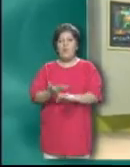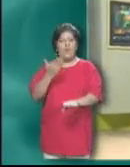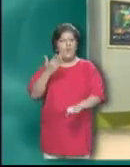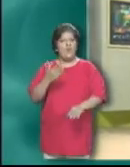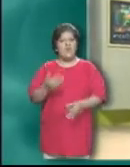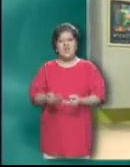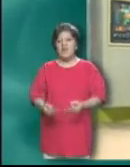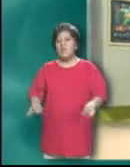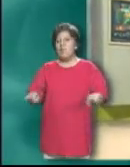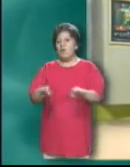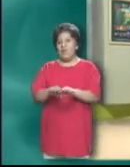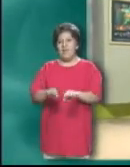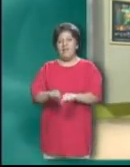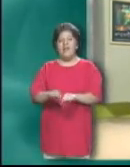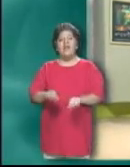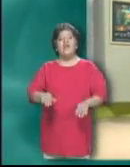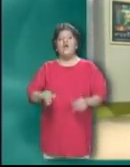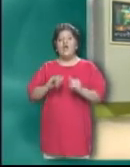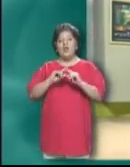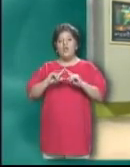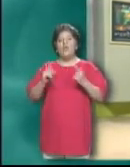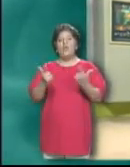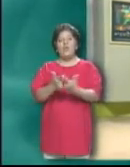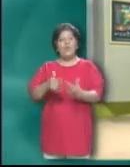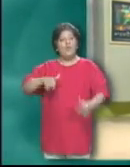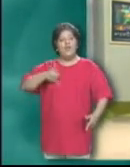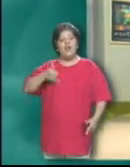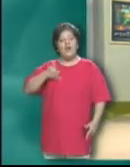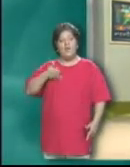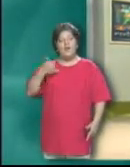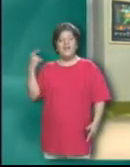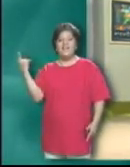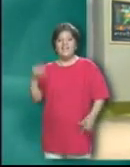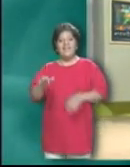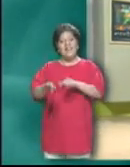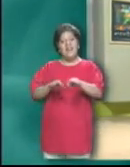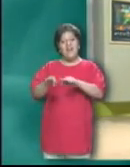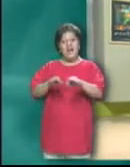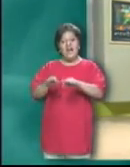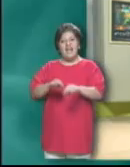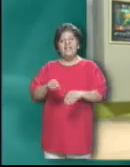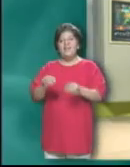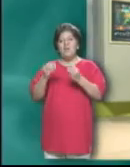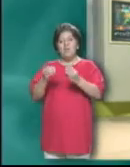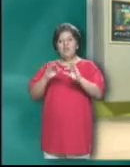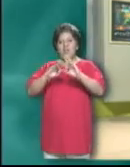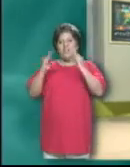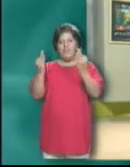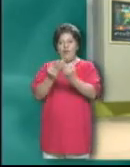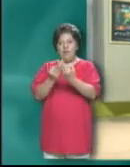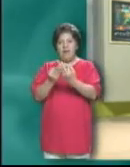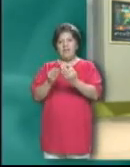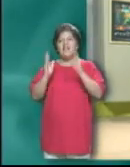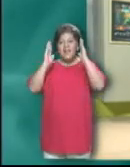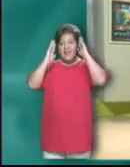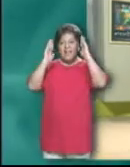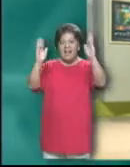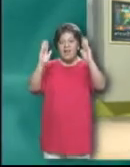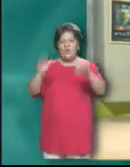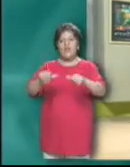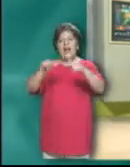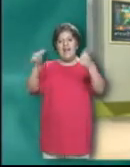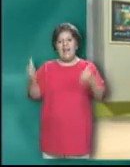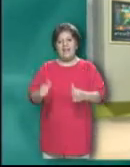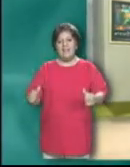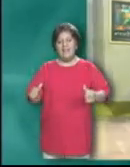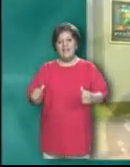notable. Es un grupo de jóvenes que trabajan de muchas formas, todos dedicados a la creación artística.